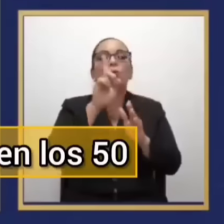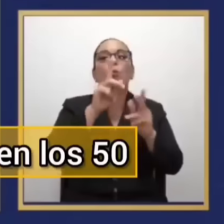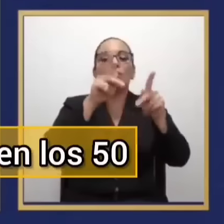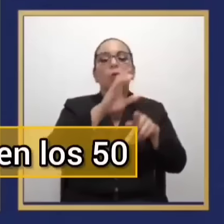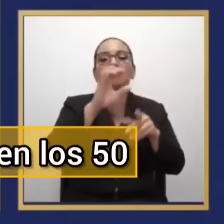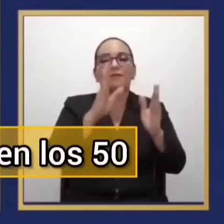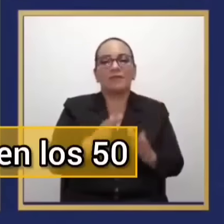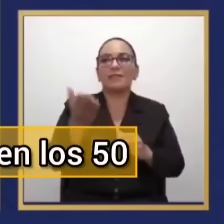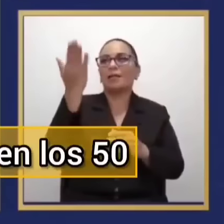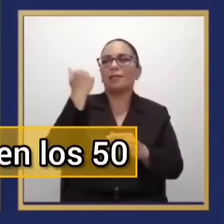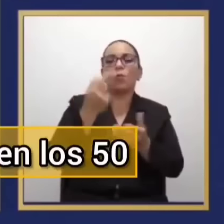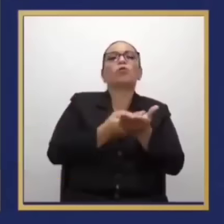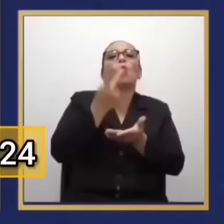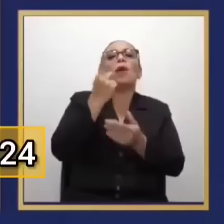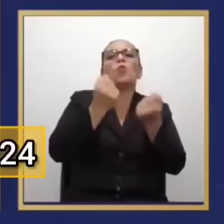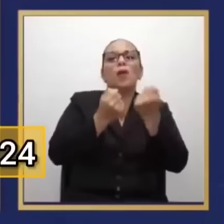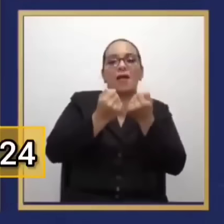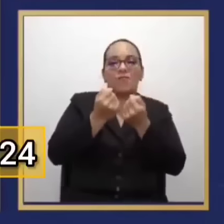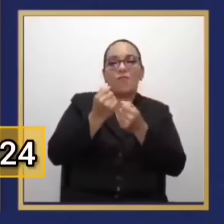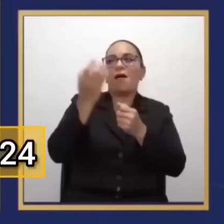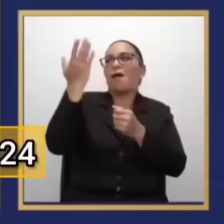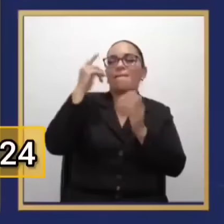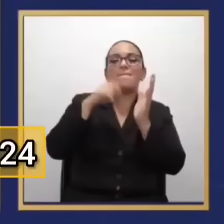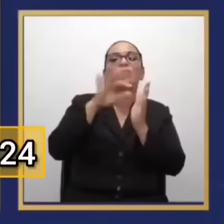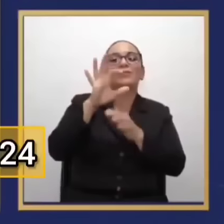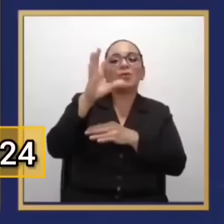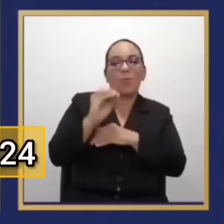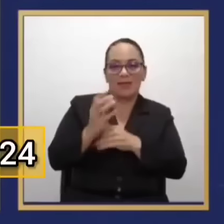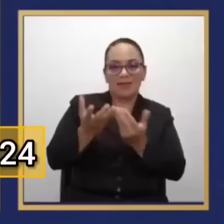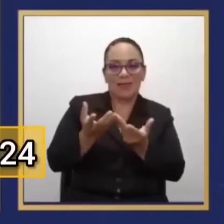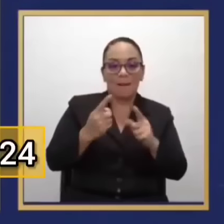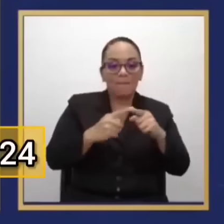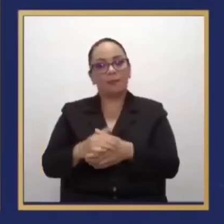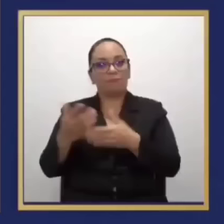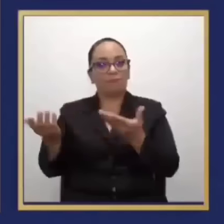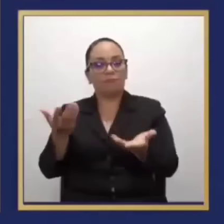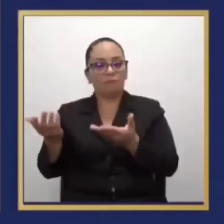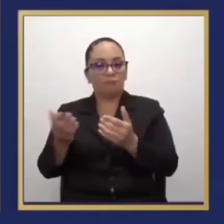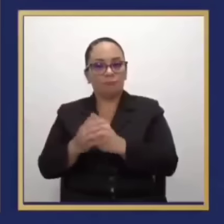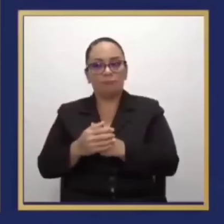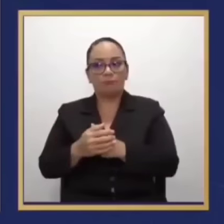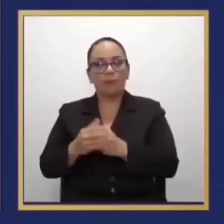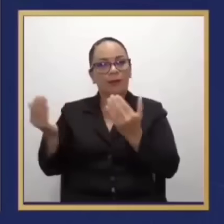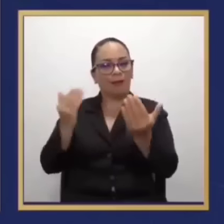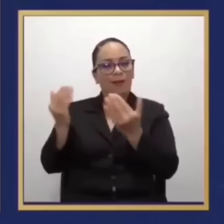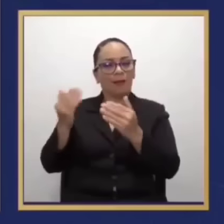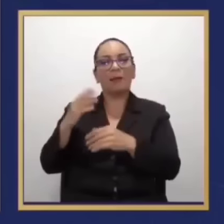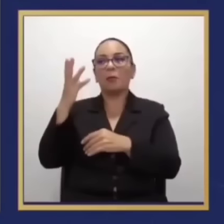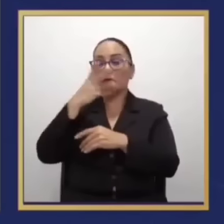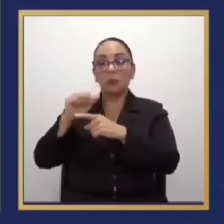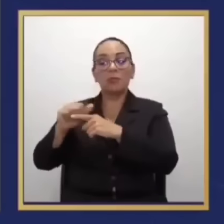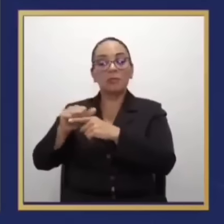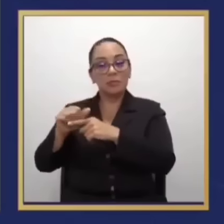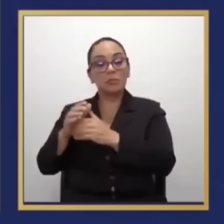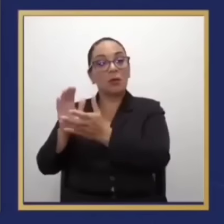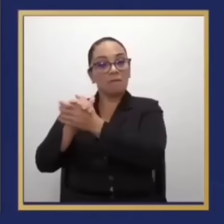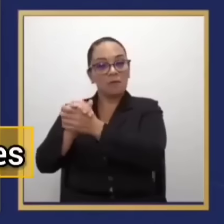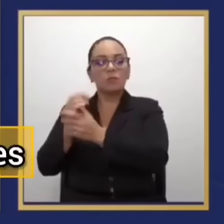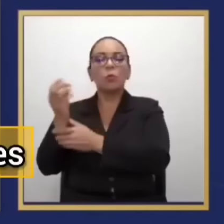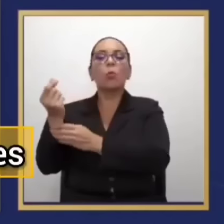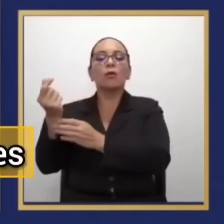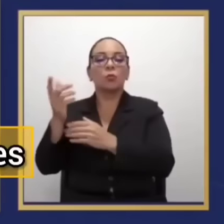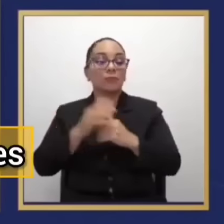carro en los 50? ¿Cuánto vale ese vehículo en el año 2024? Sí, qué bonito ejercicio, la felicito. ¿Cuánto sale?